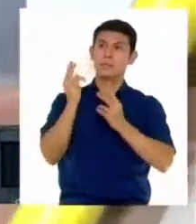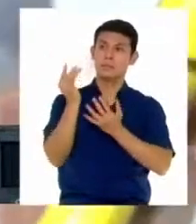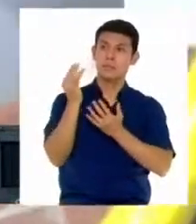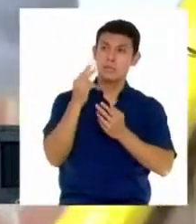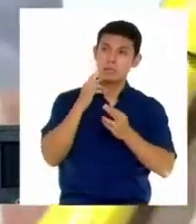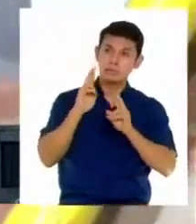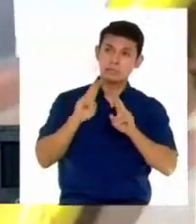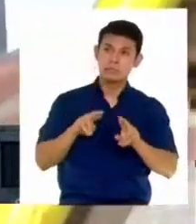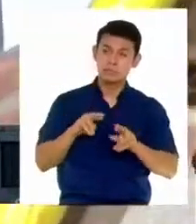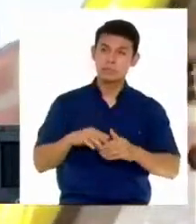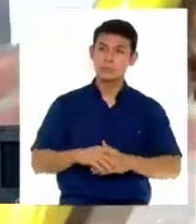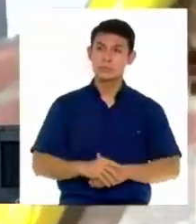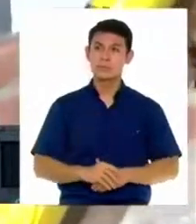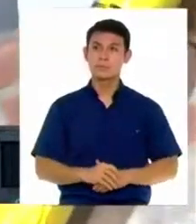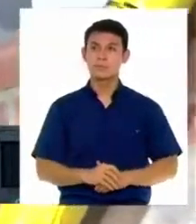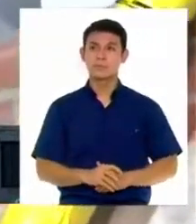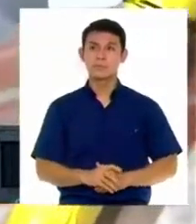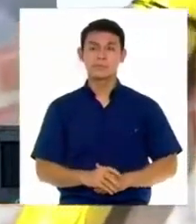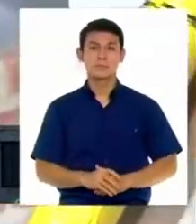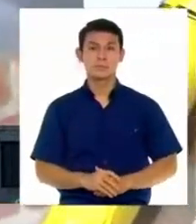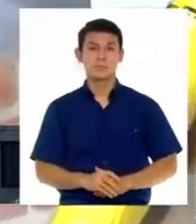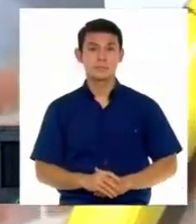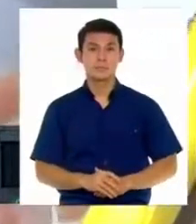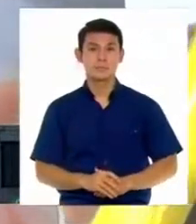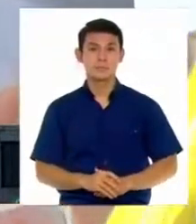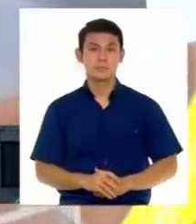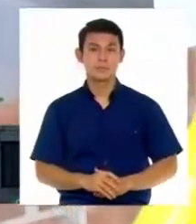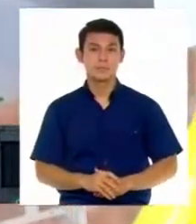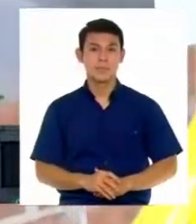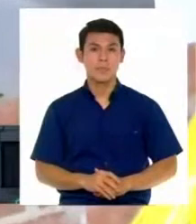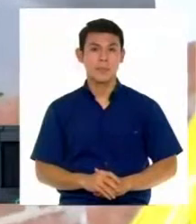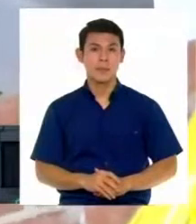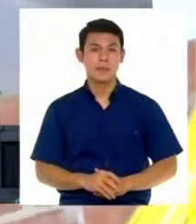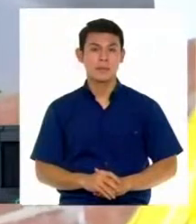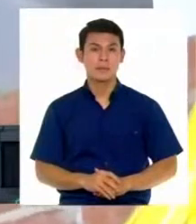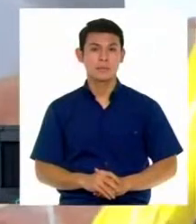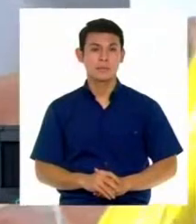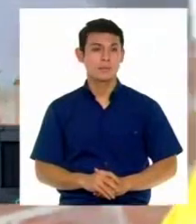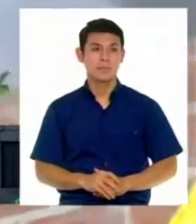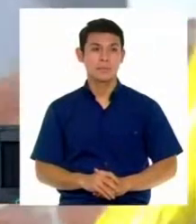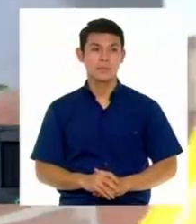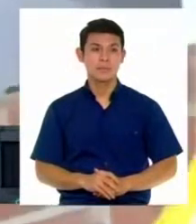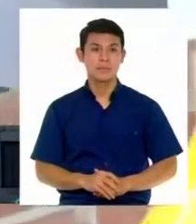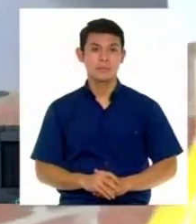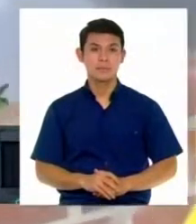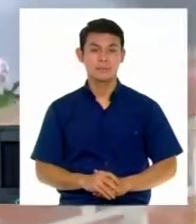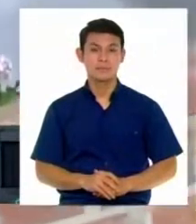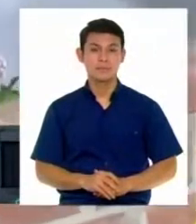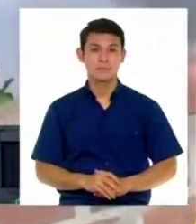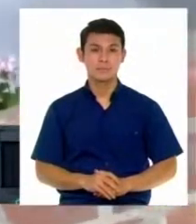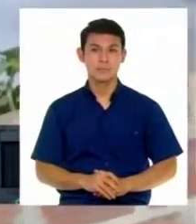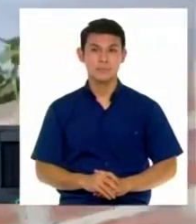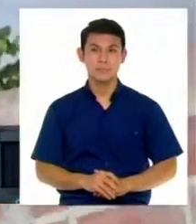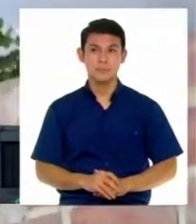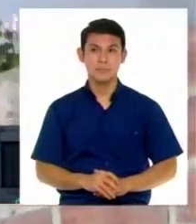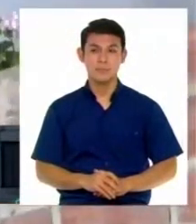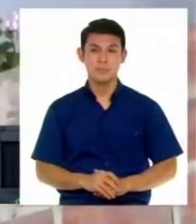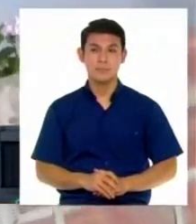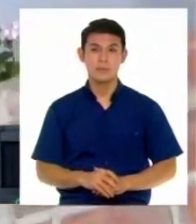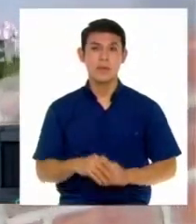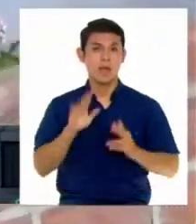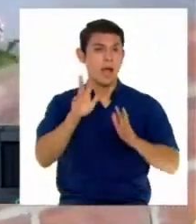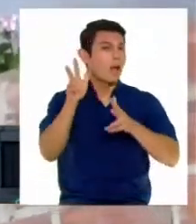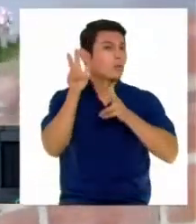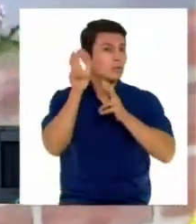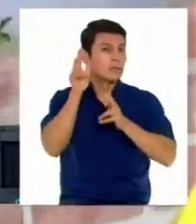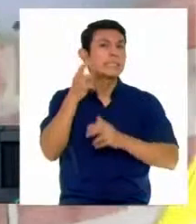están sentados aquí afuera del local y que además lo han acompañado durante todo el día. Vamos a escuchar a Pedro Castillo